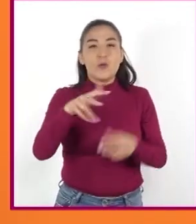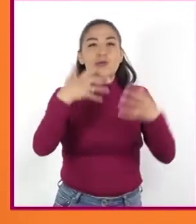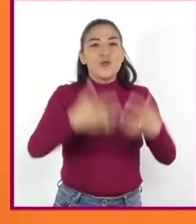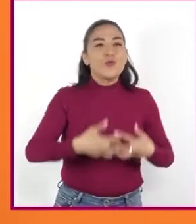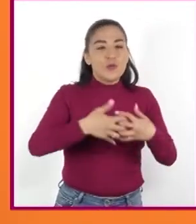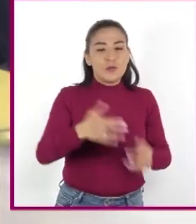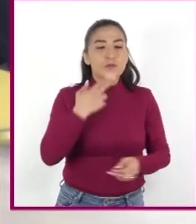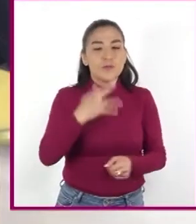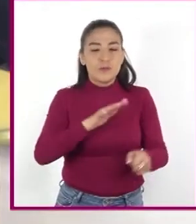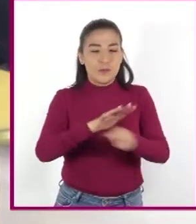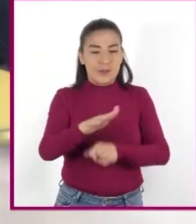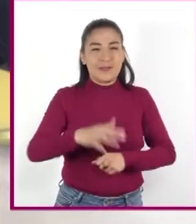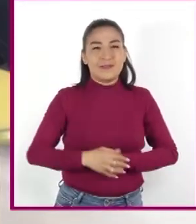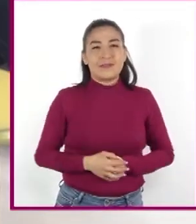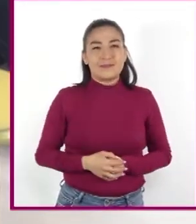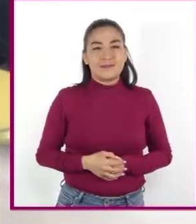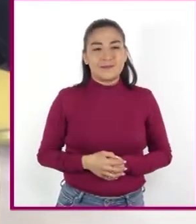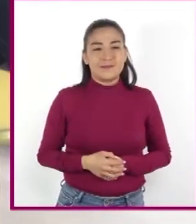utilizado.